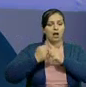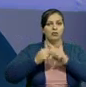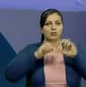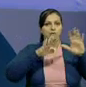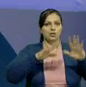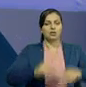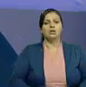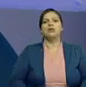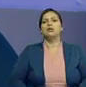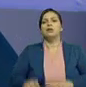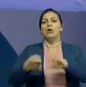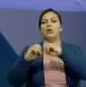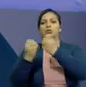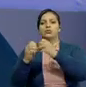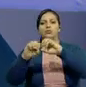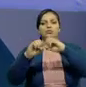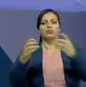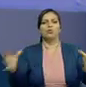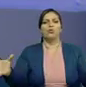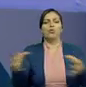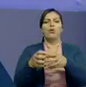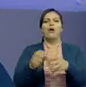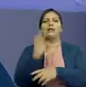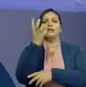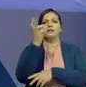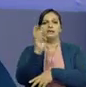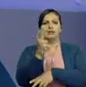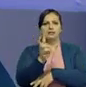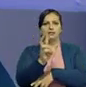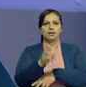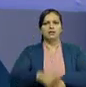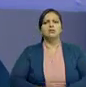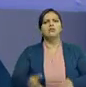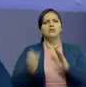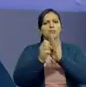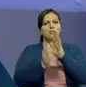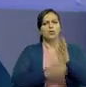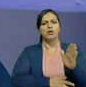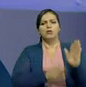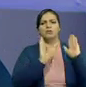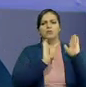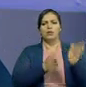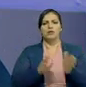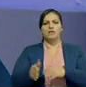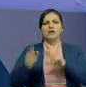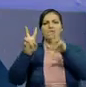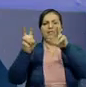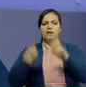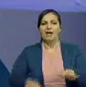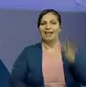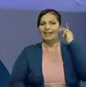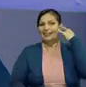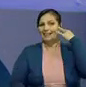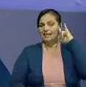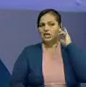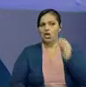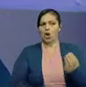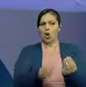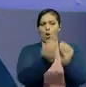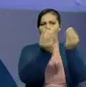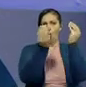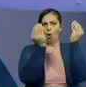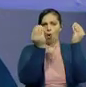programas. Ah, qué interesante. Uno de ellos, por ejemplo, es justamente el de prevención, de formación, de ayudar a las niñas, a las jóvenes, a las